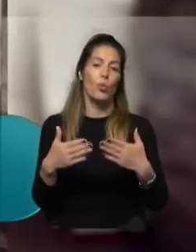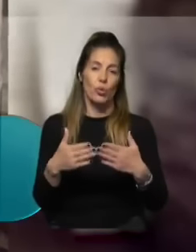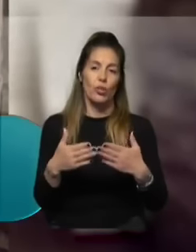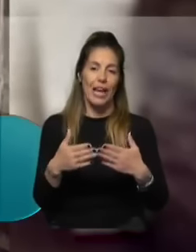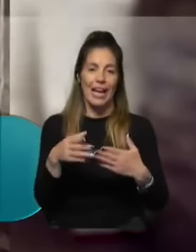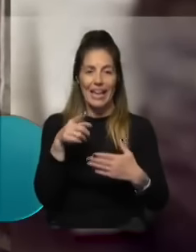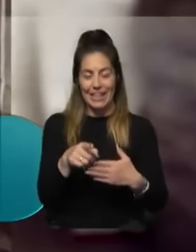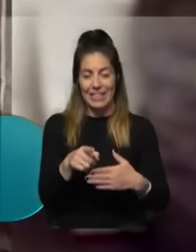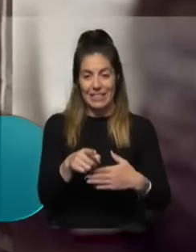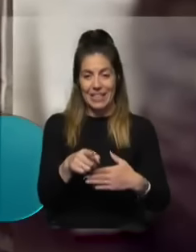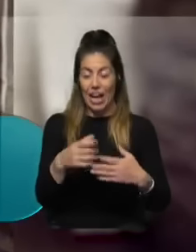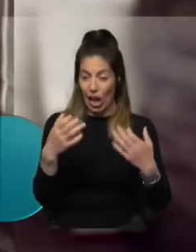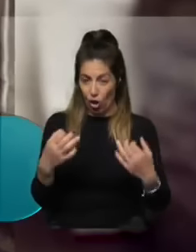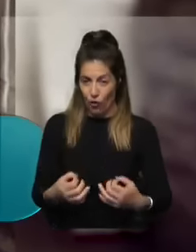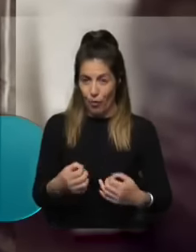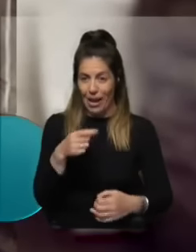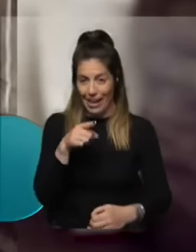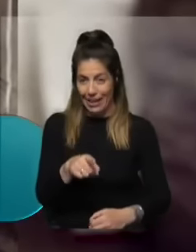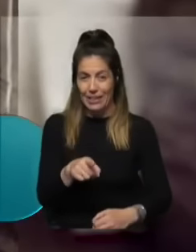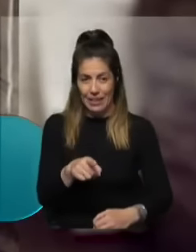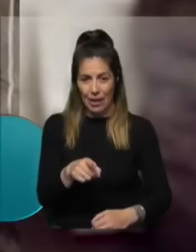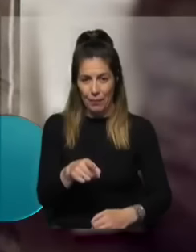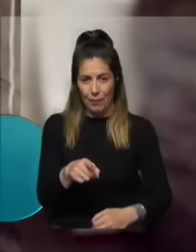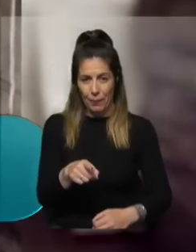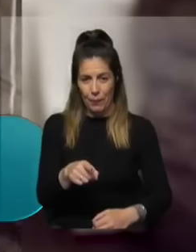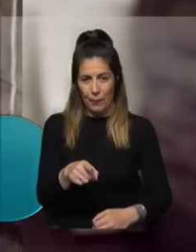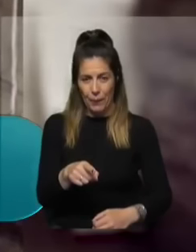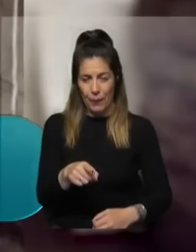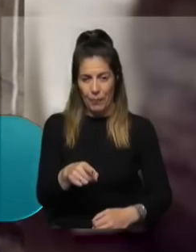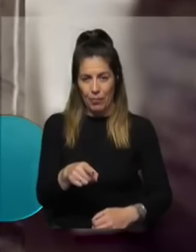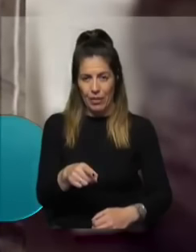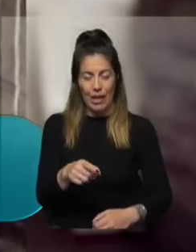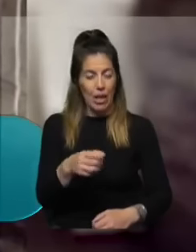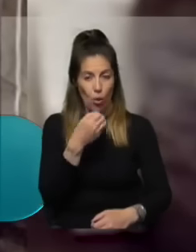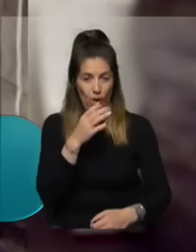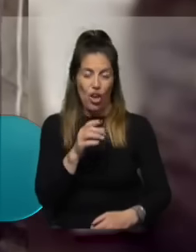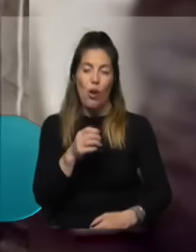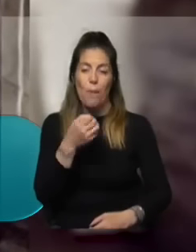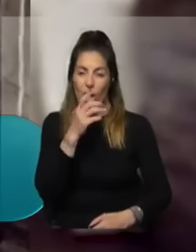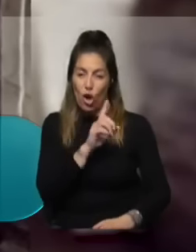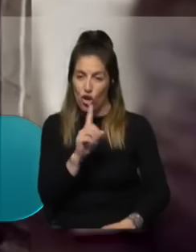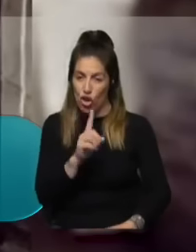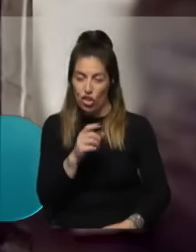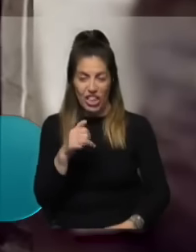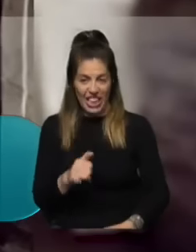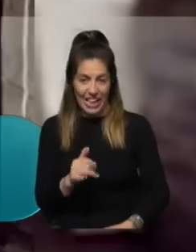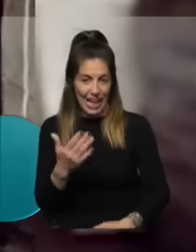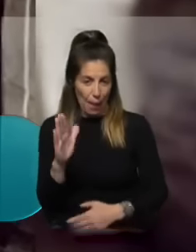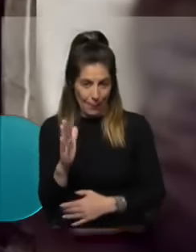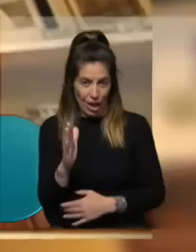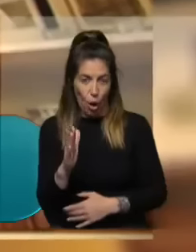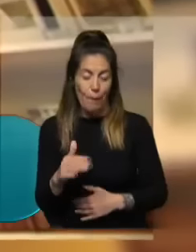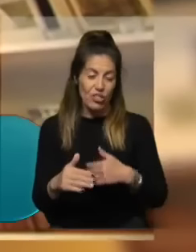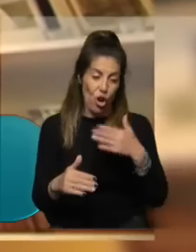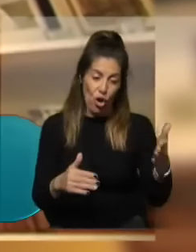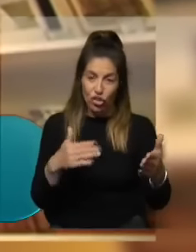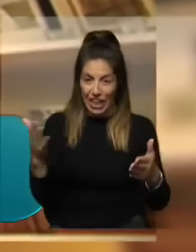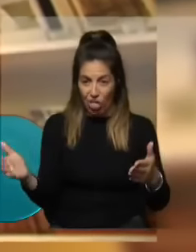estamos reconfirmando que esta es una oposición. Ideal es no tener espejo, pero de tenerlo sobre los costados de la